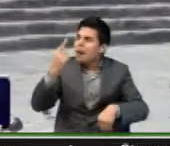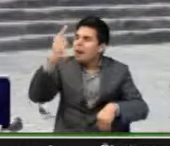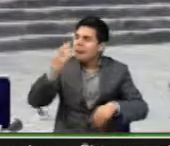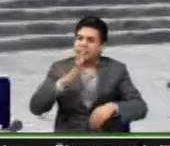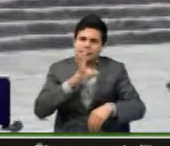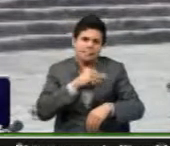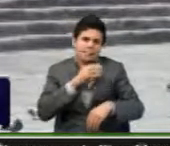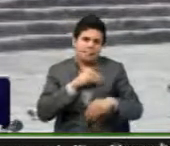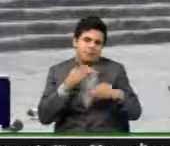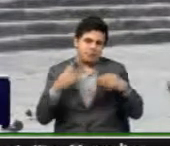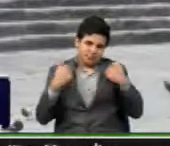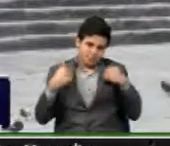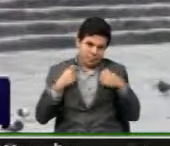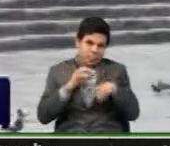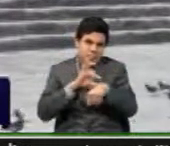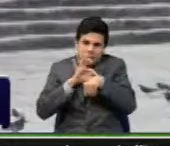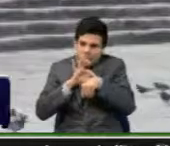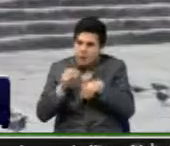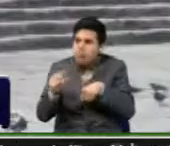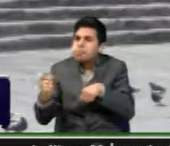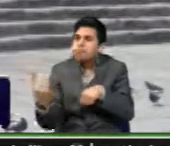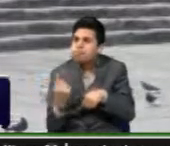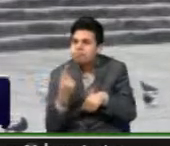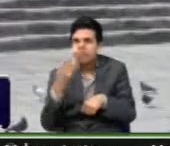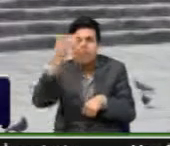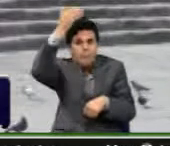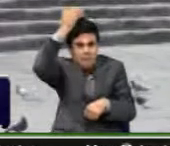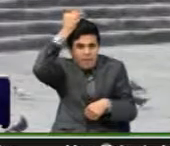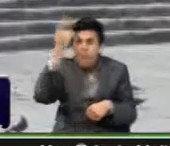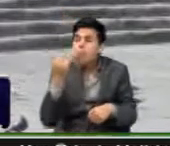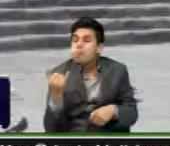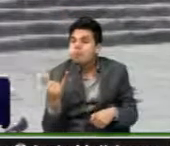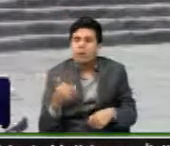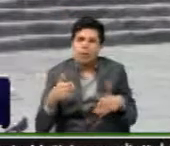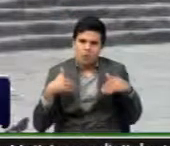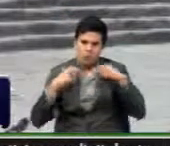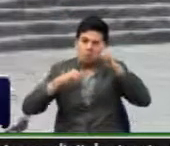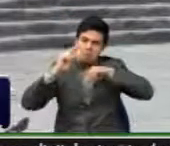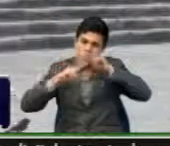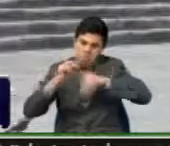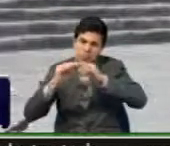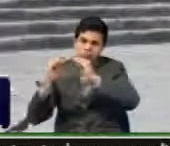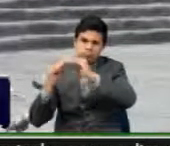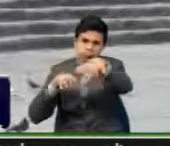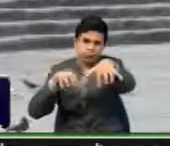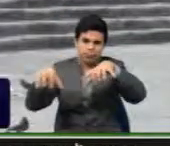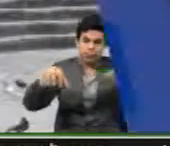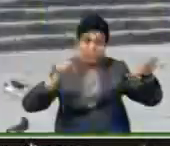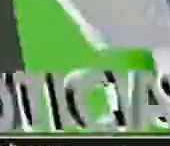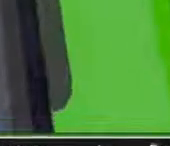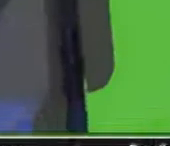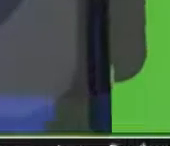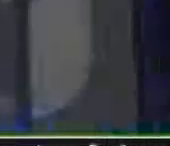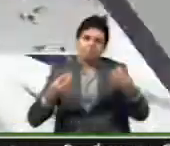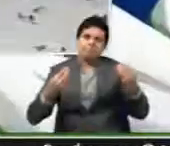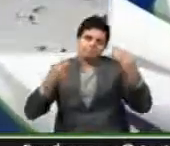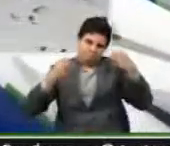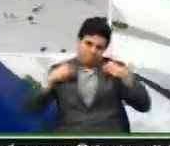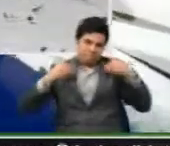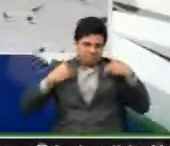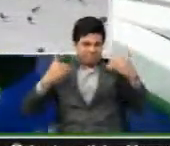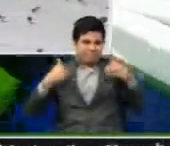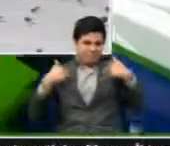un médico, una enfermera a la mano, y con la construcción de estos 6 puestos de salud, pues verán ese sueño hecho realidad.